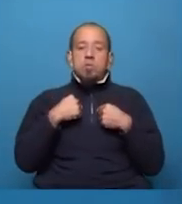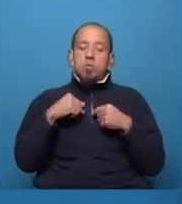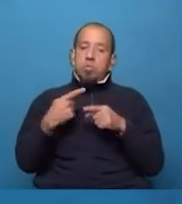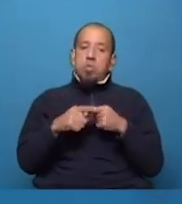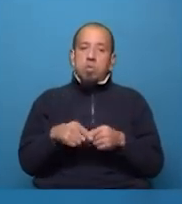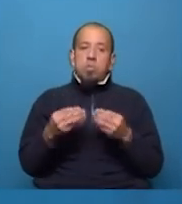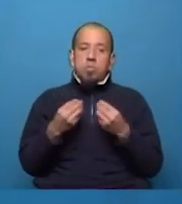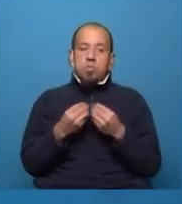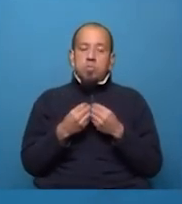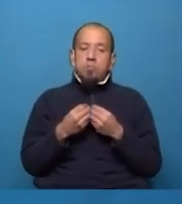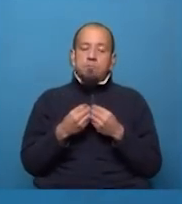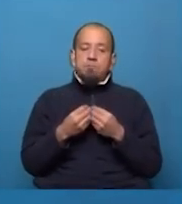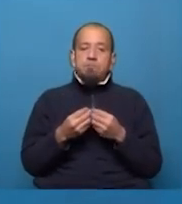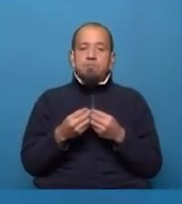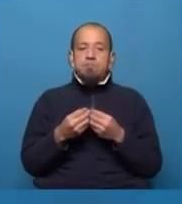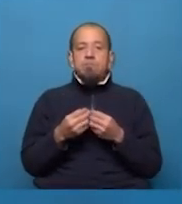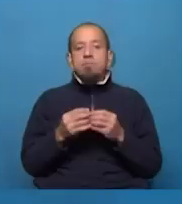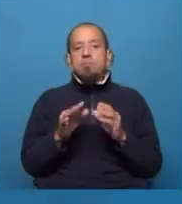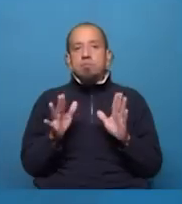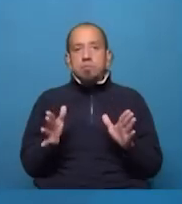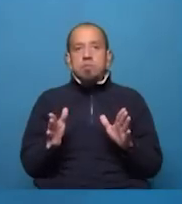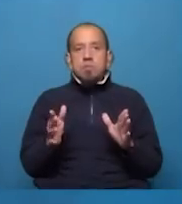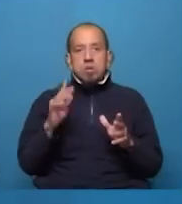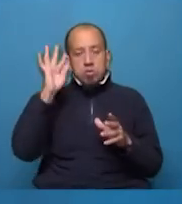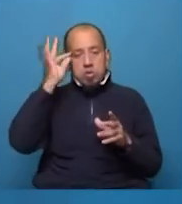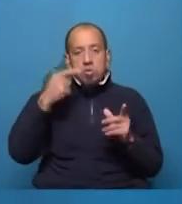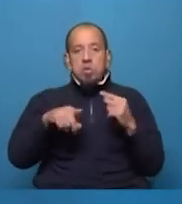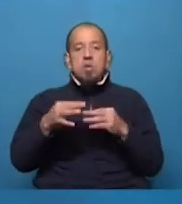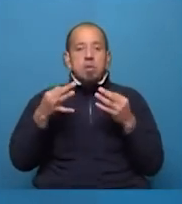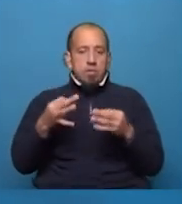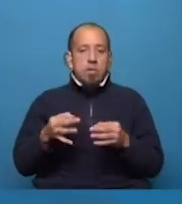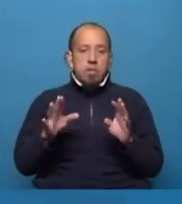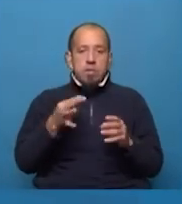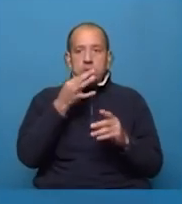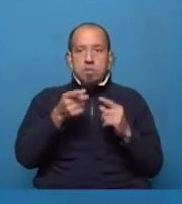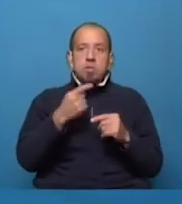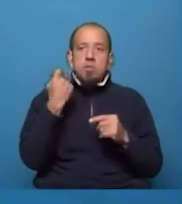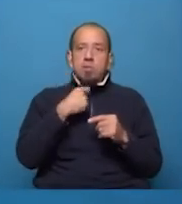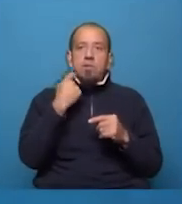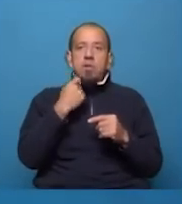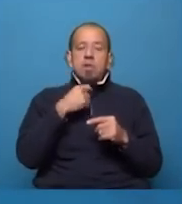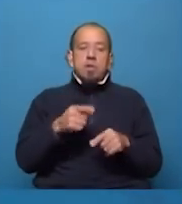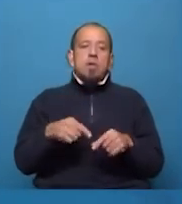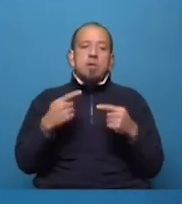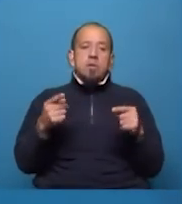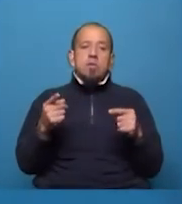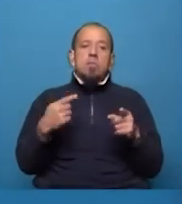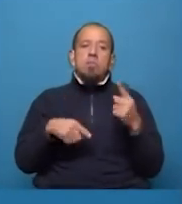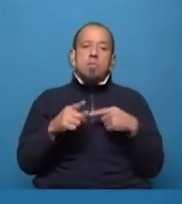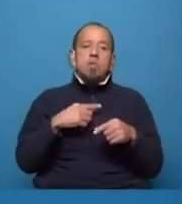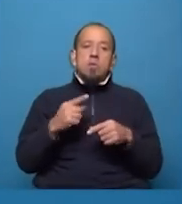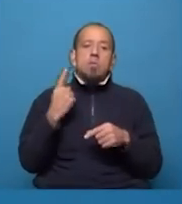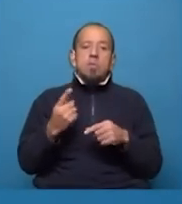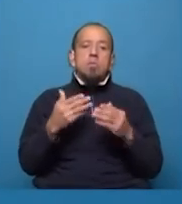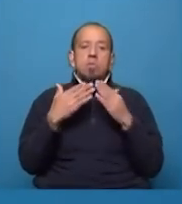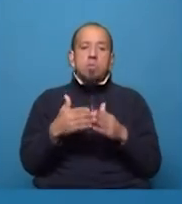mucho yo creo que está bien reclamar recursos pero que está bien decir Me faltan recursos Ahora me parece que la